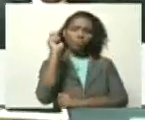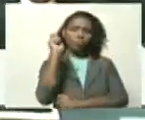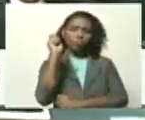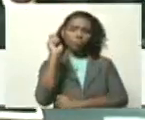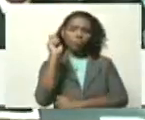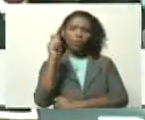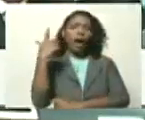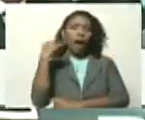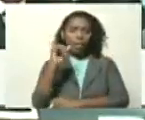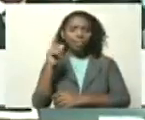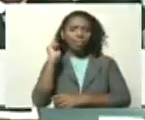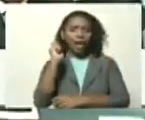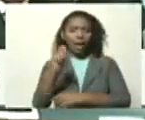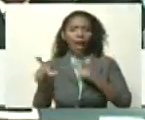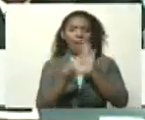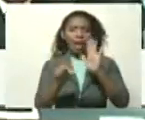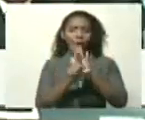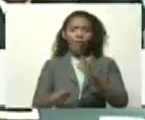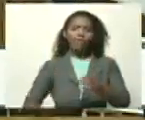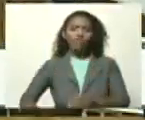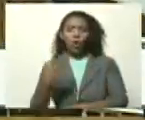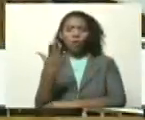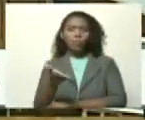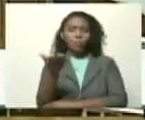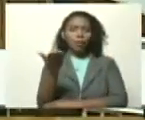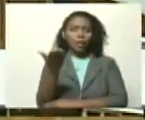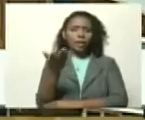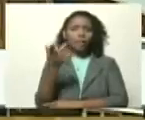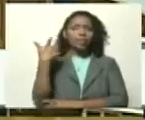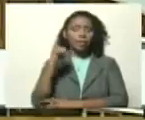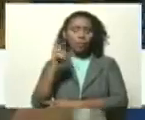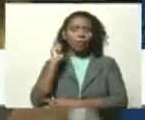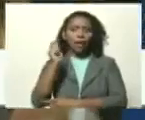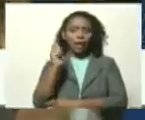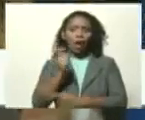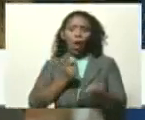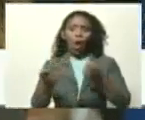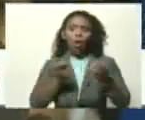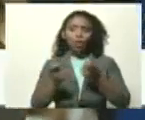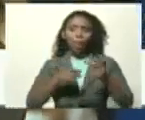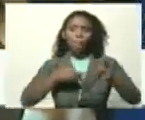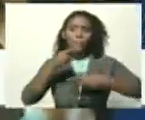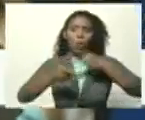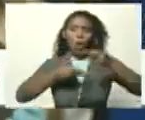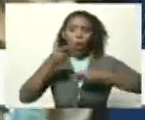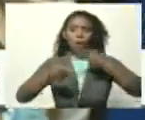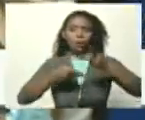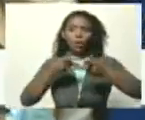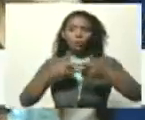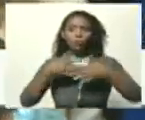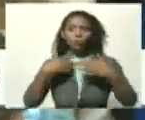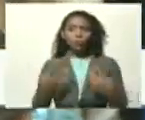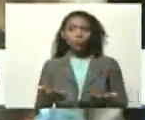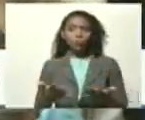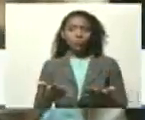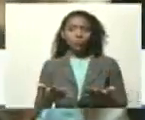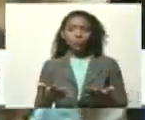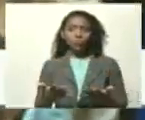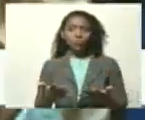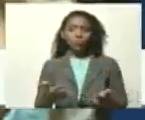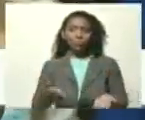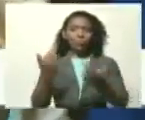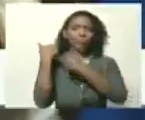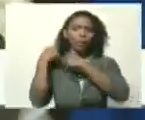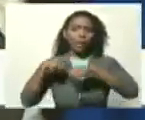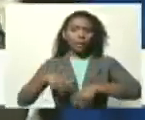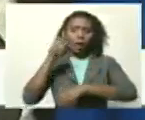Tenemos tareas legislativas que son fundamentales. Tenemos tareas de control político que corresponden a